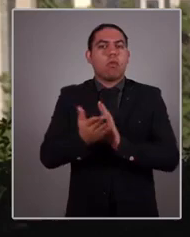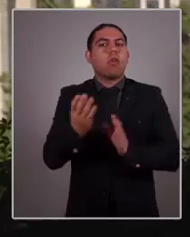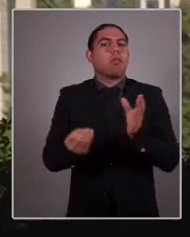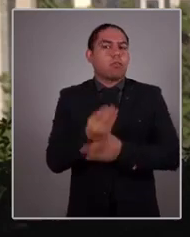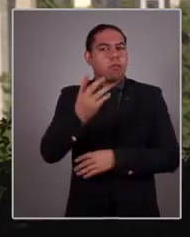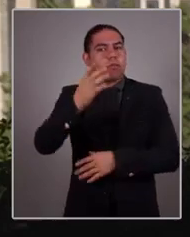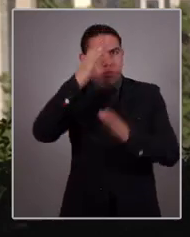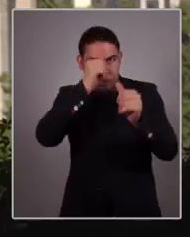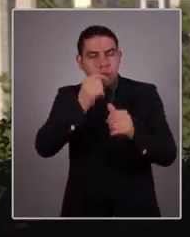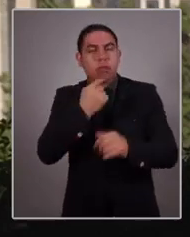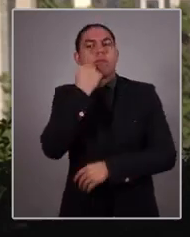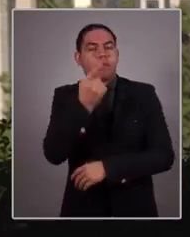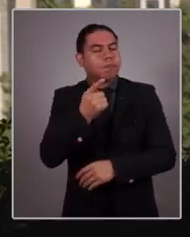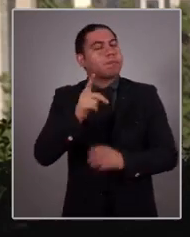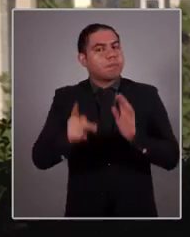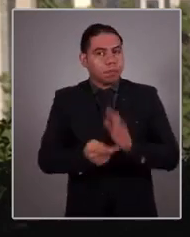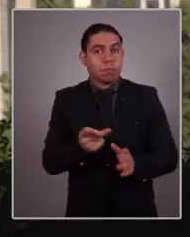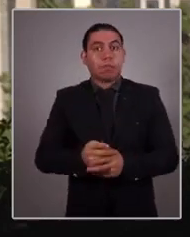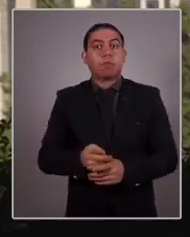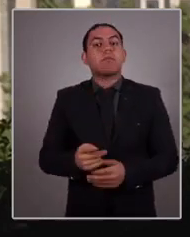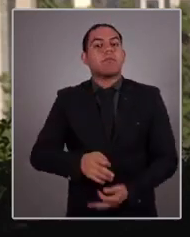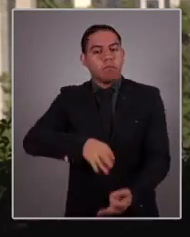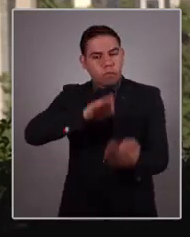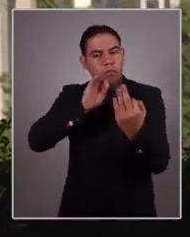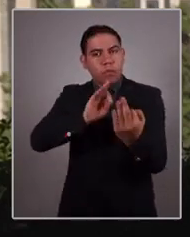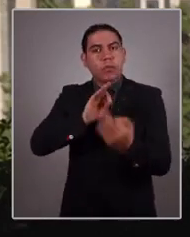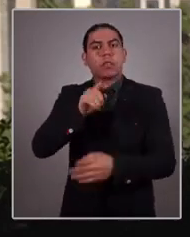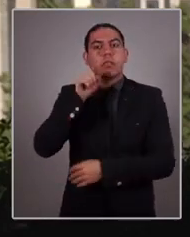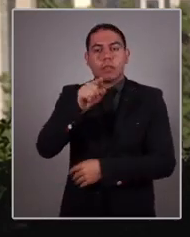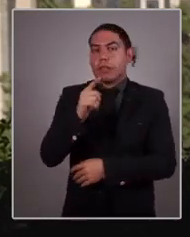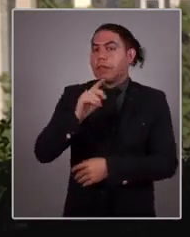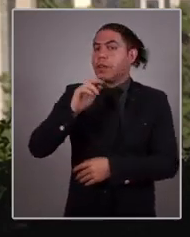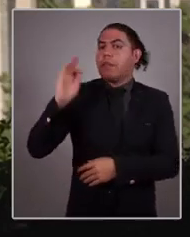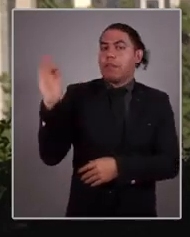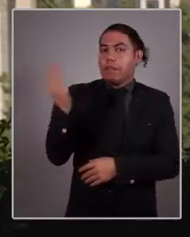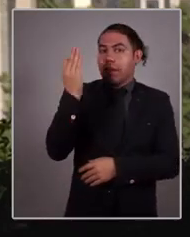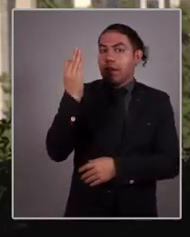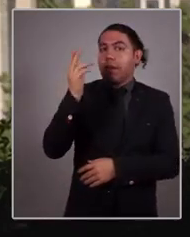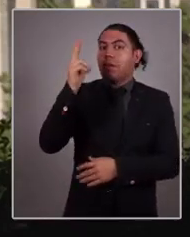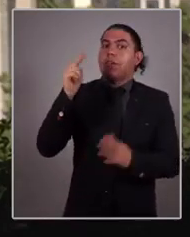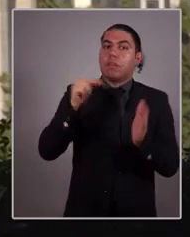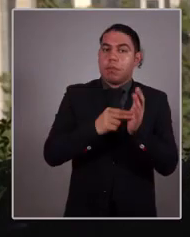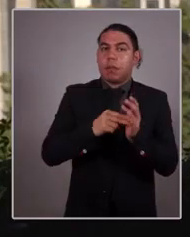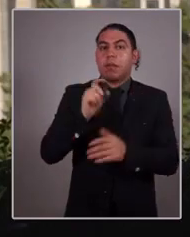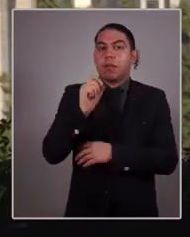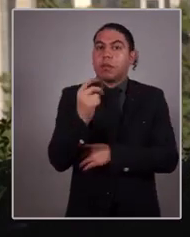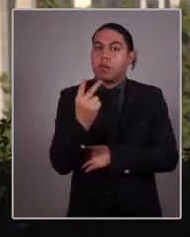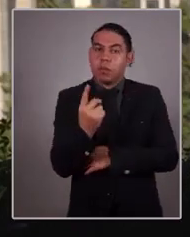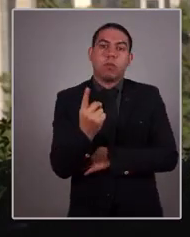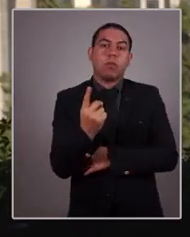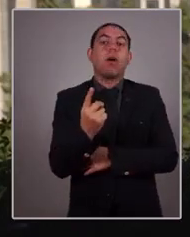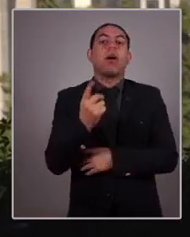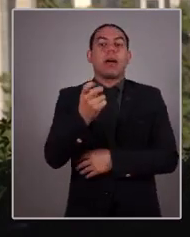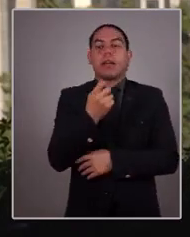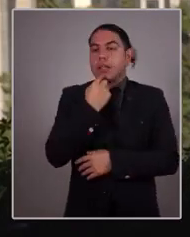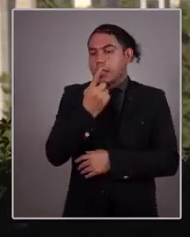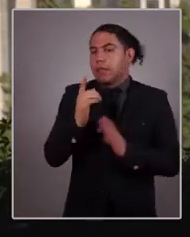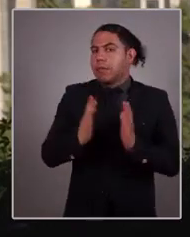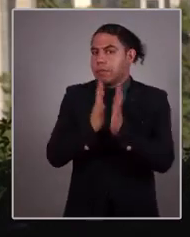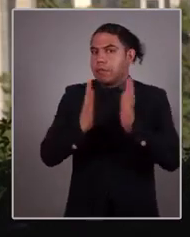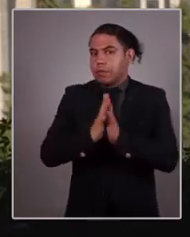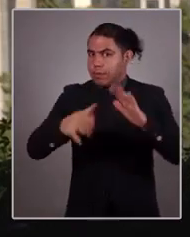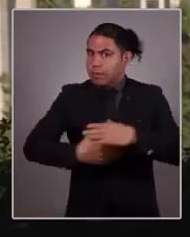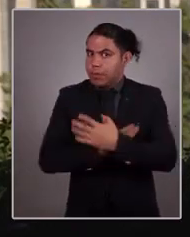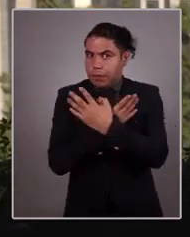a construir un nuevo trato, lo digo una vez más, de cara al proceso electoral federal de 2021, en Movimiento Ciudadano hemos